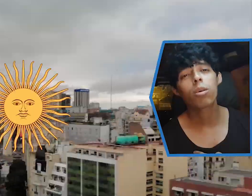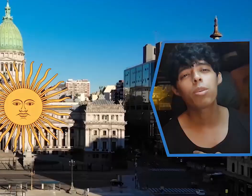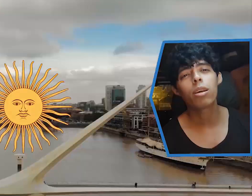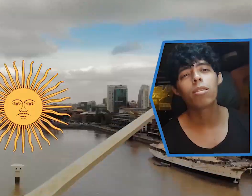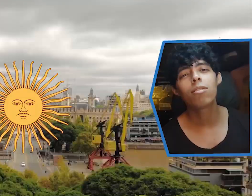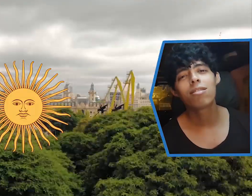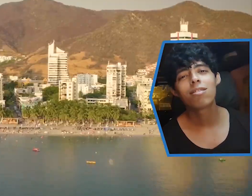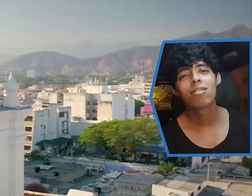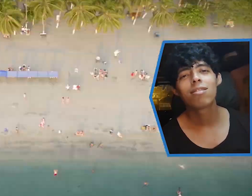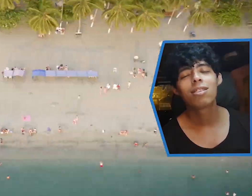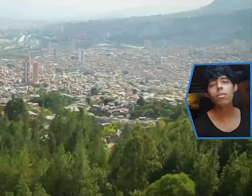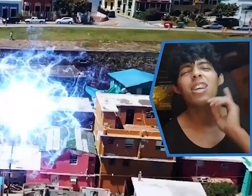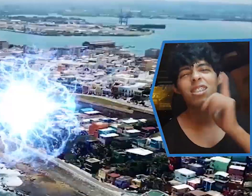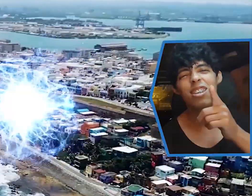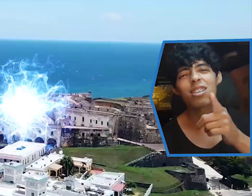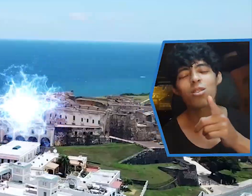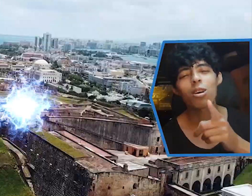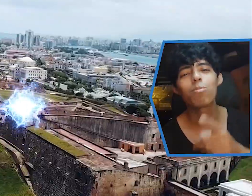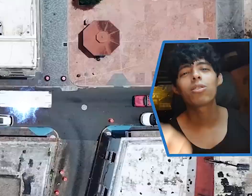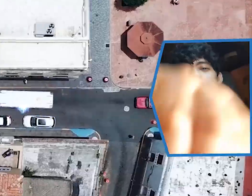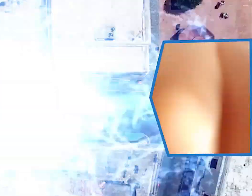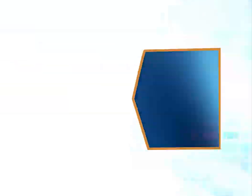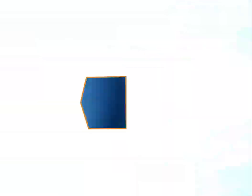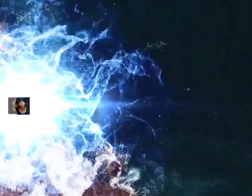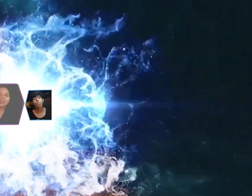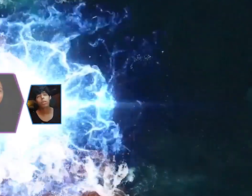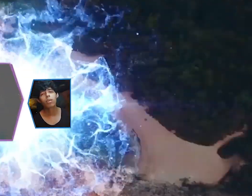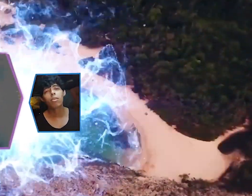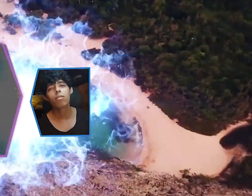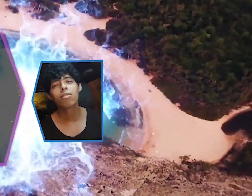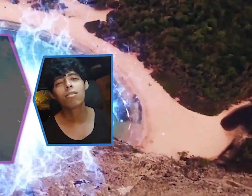Soy Gabriel Y así reaccionamos